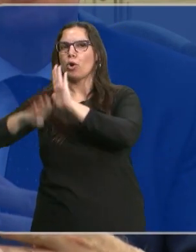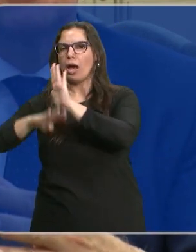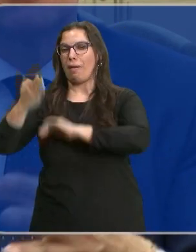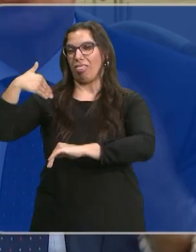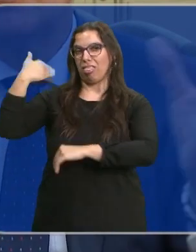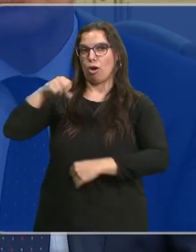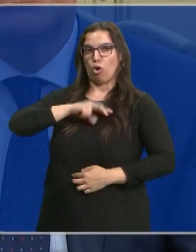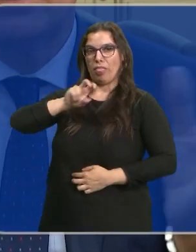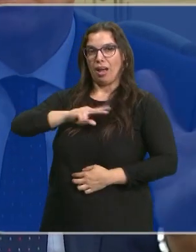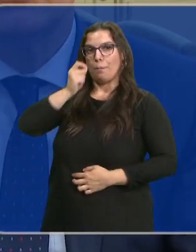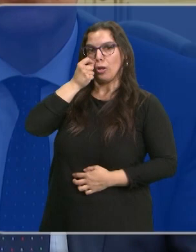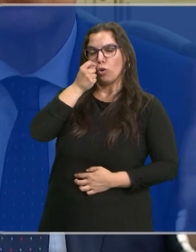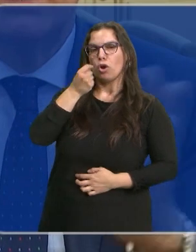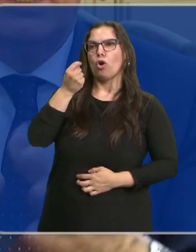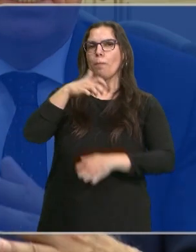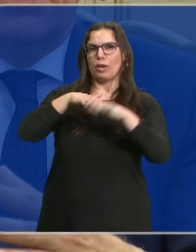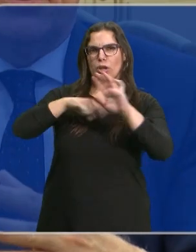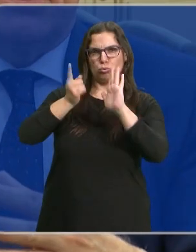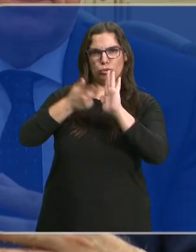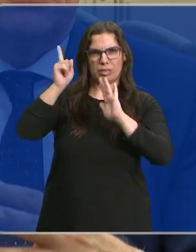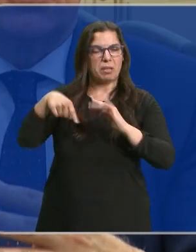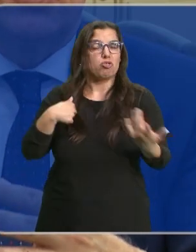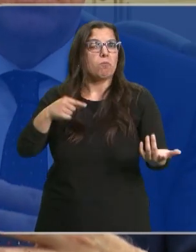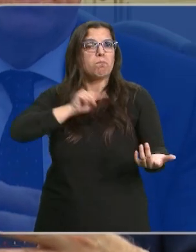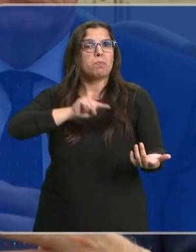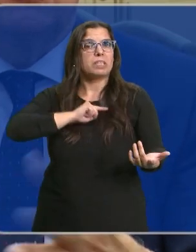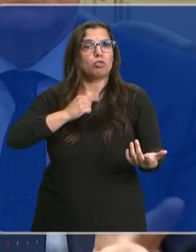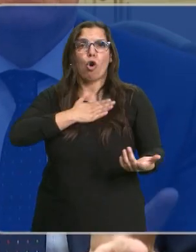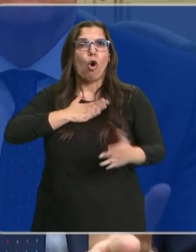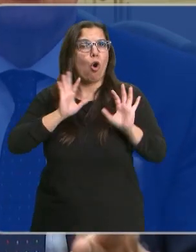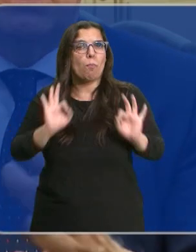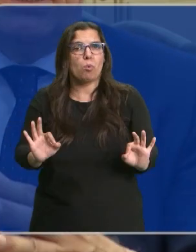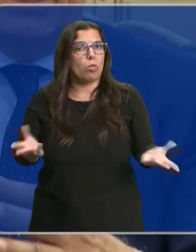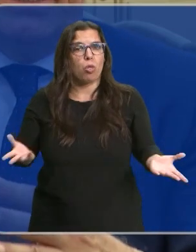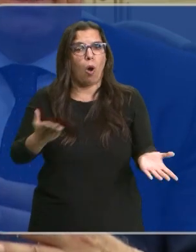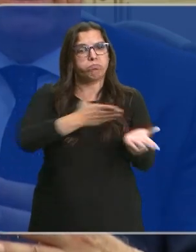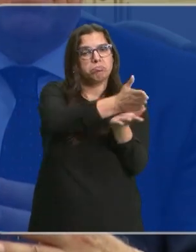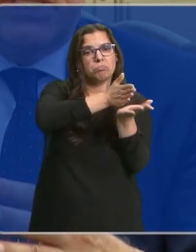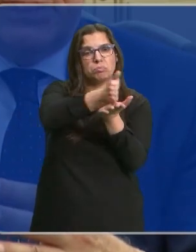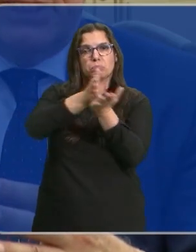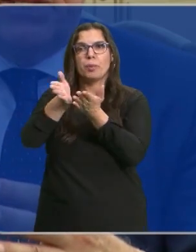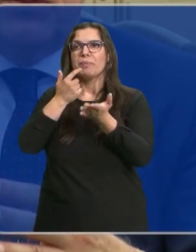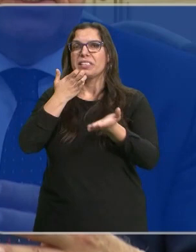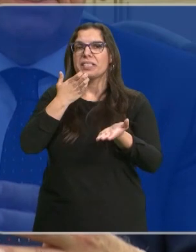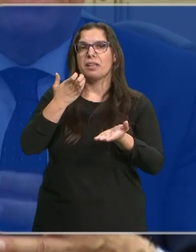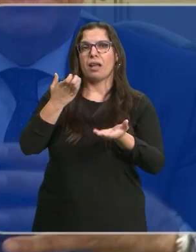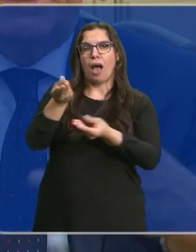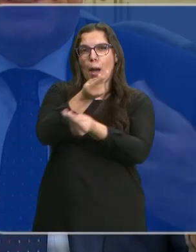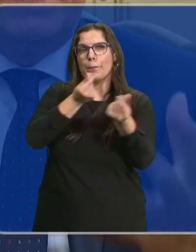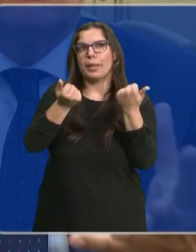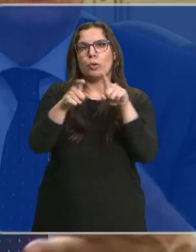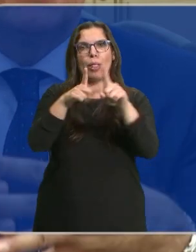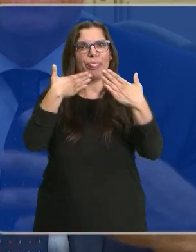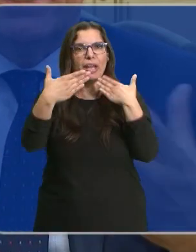Alfonso Fernández Manioco con mayoría absoluta. Yo me siento bien gobernando en ese ambiente, ya digo, de